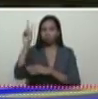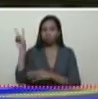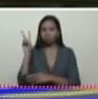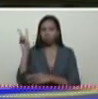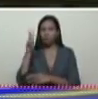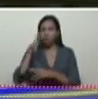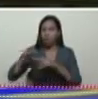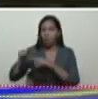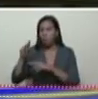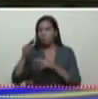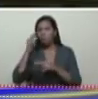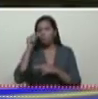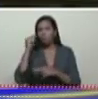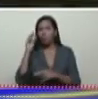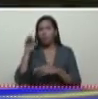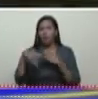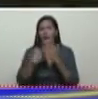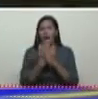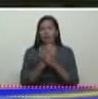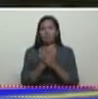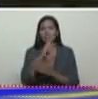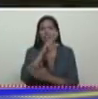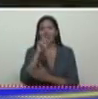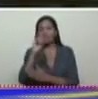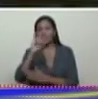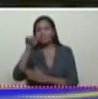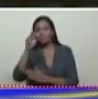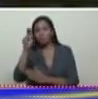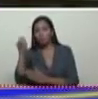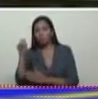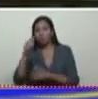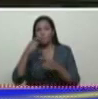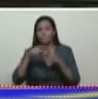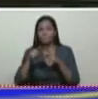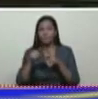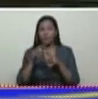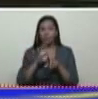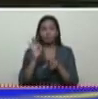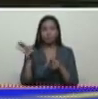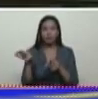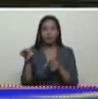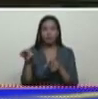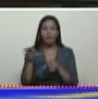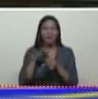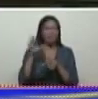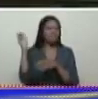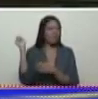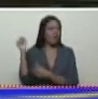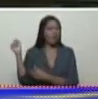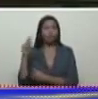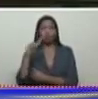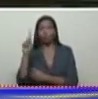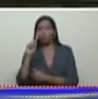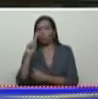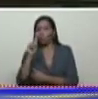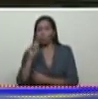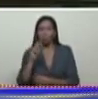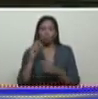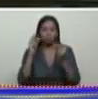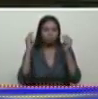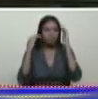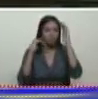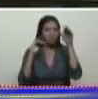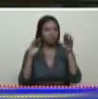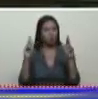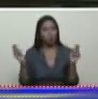niñas hasta el 30 de junio. Hasta el 30 de junio, pero no deje para después lo que tiene que hacer hoy, ¿no? Vamos a hacer